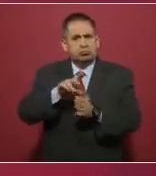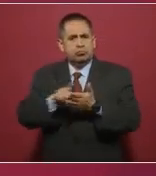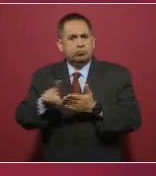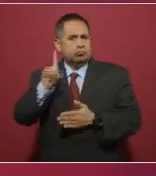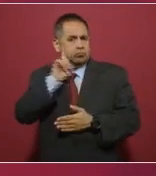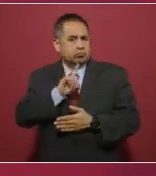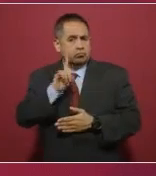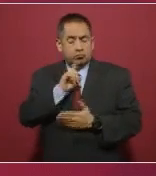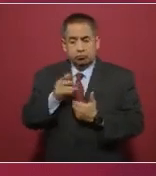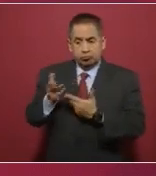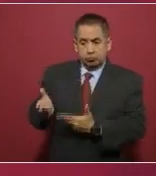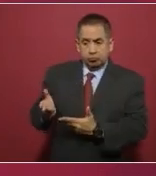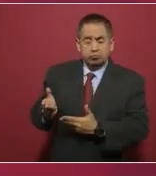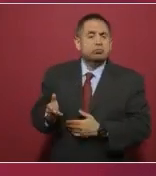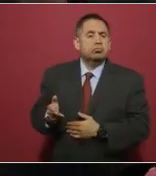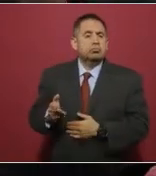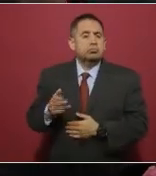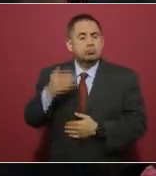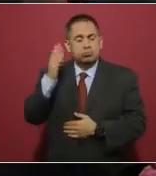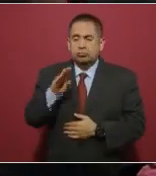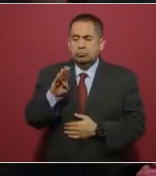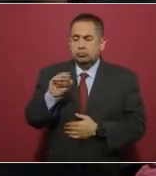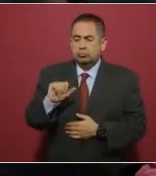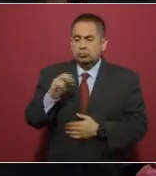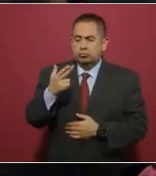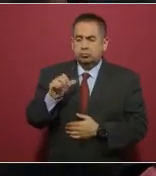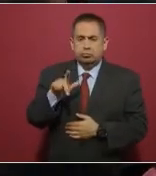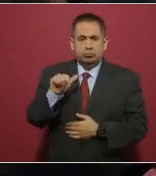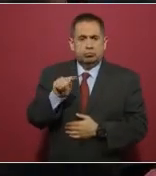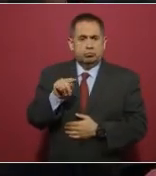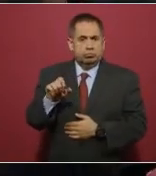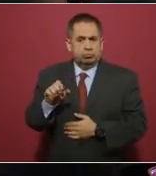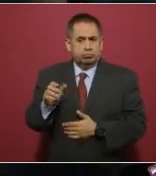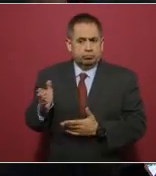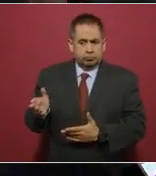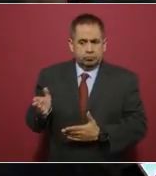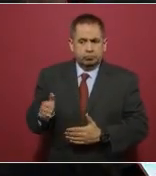Humanos, la señora Bachelet,